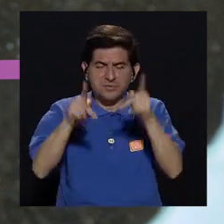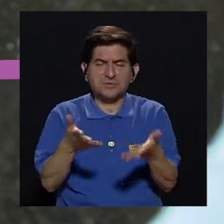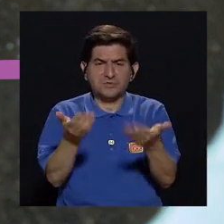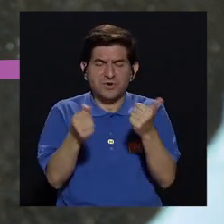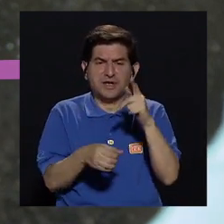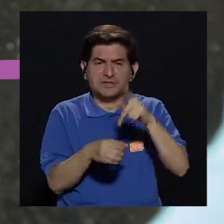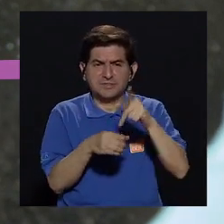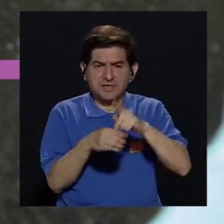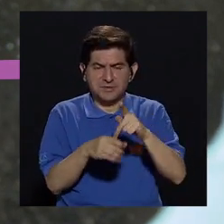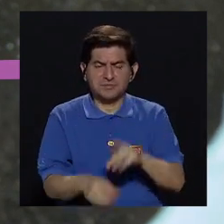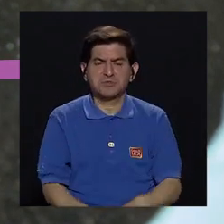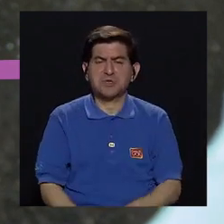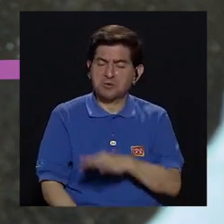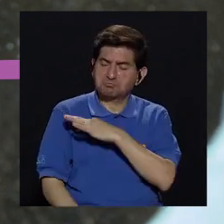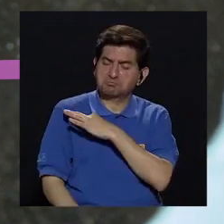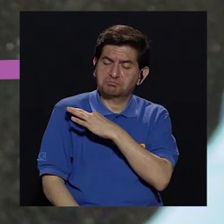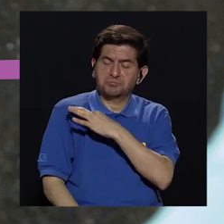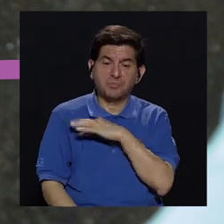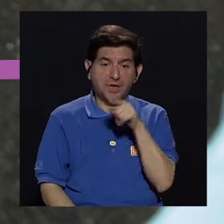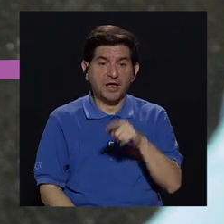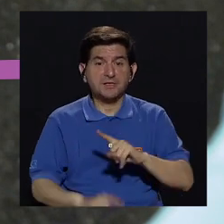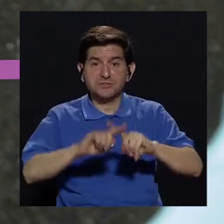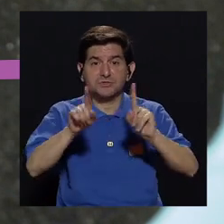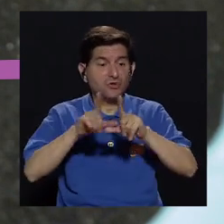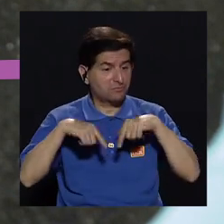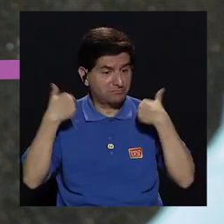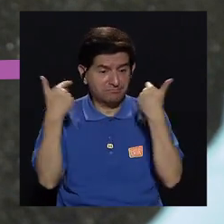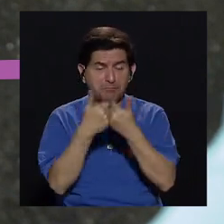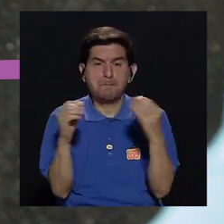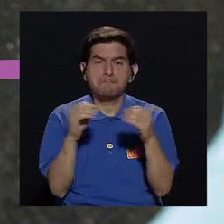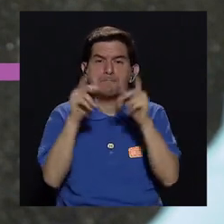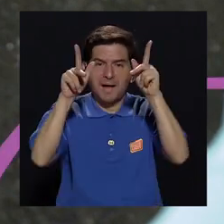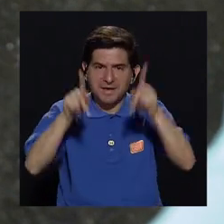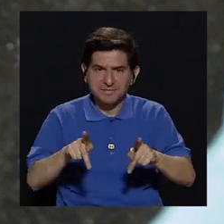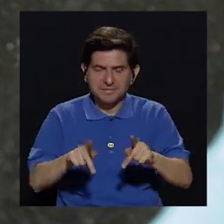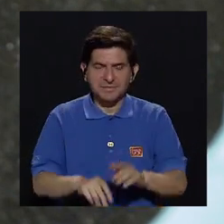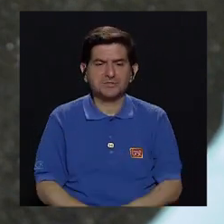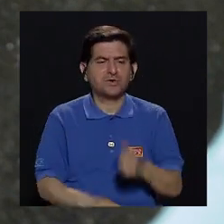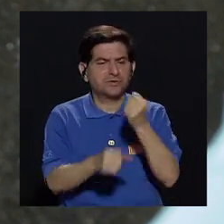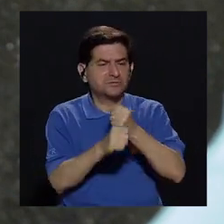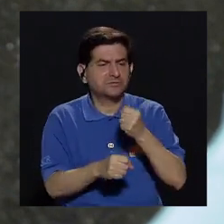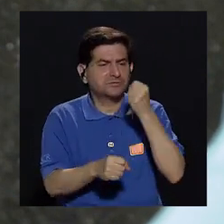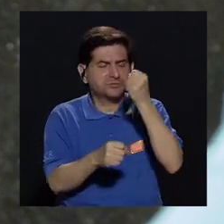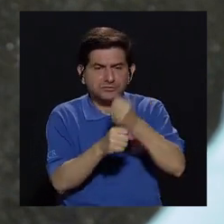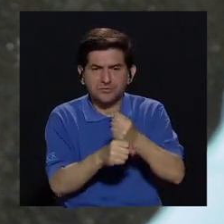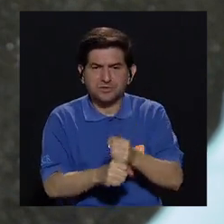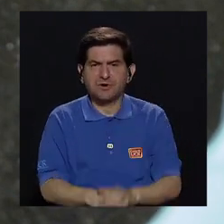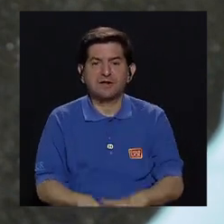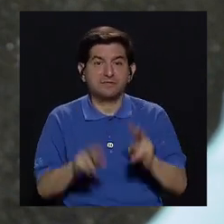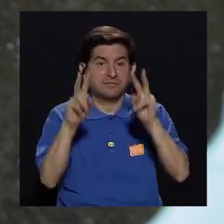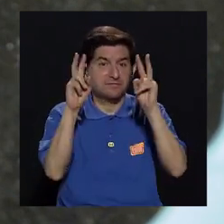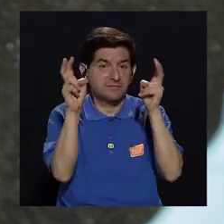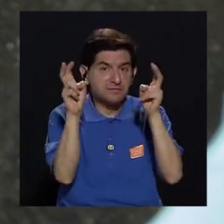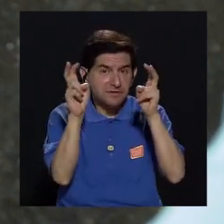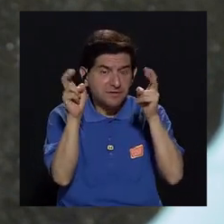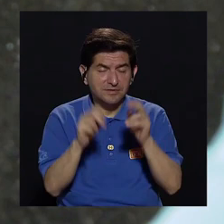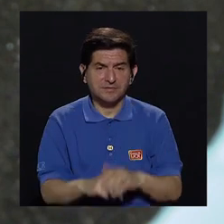quieran participar, porque al final esto es intersectorial y entre más personas estén trabajando por el